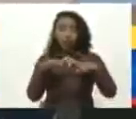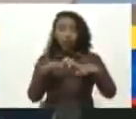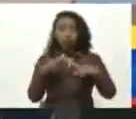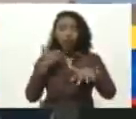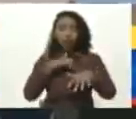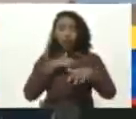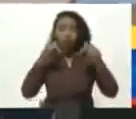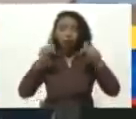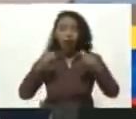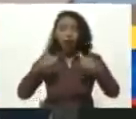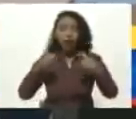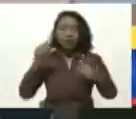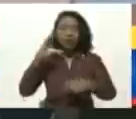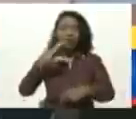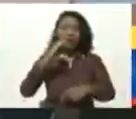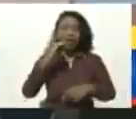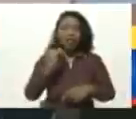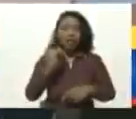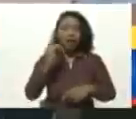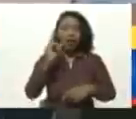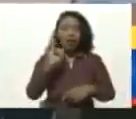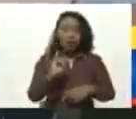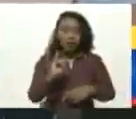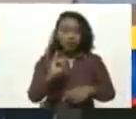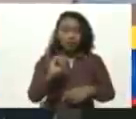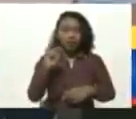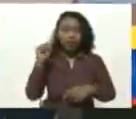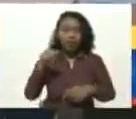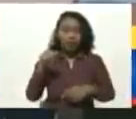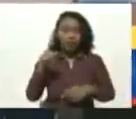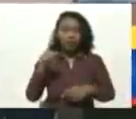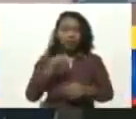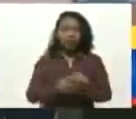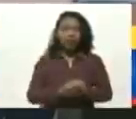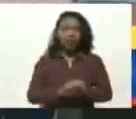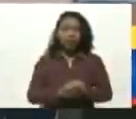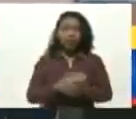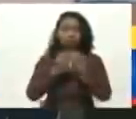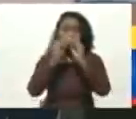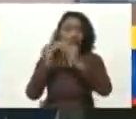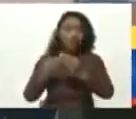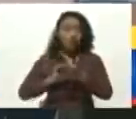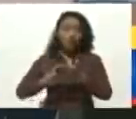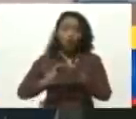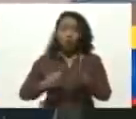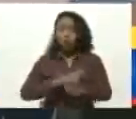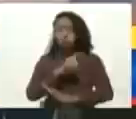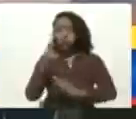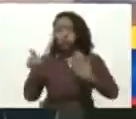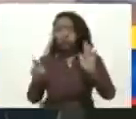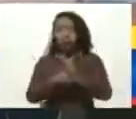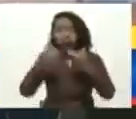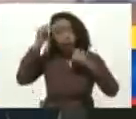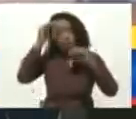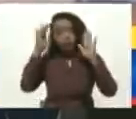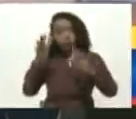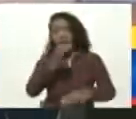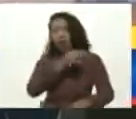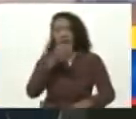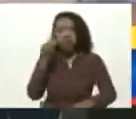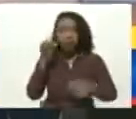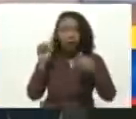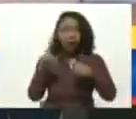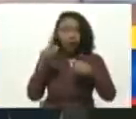tenemos aquí en este CDI Ernesto Che Guevara. Fue recuperado totalmente, atención de calidad. Este